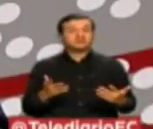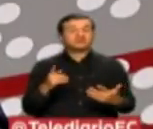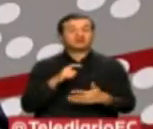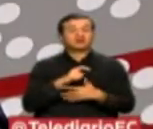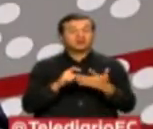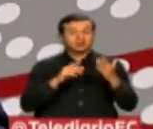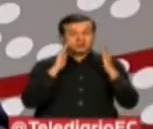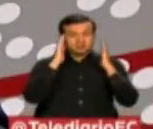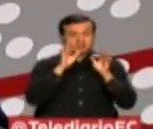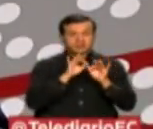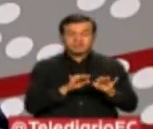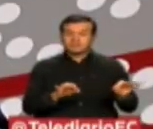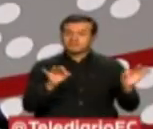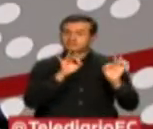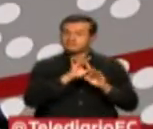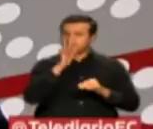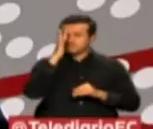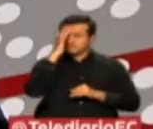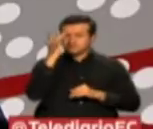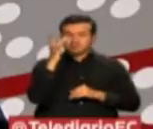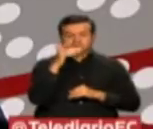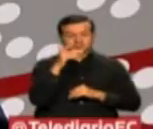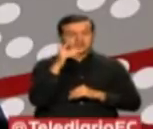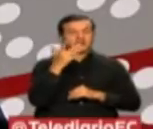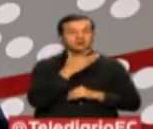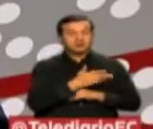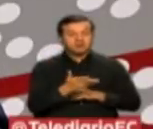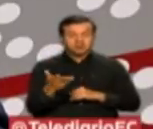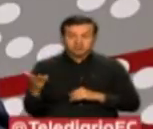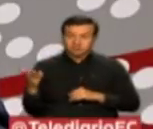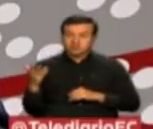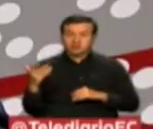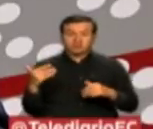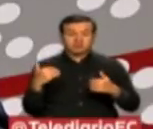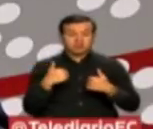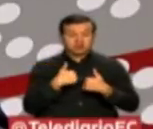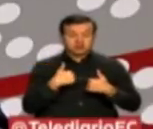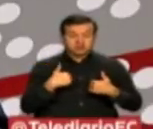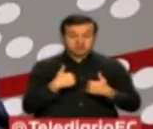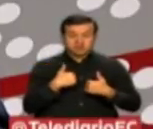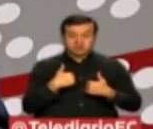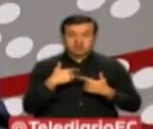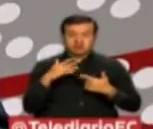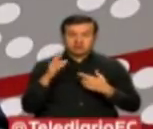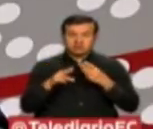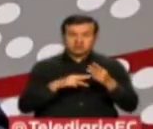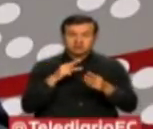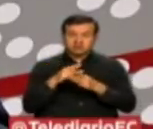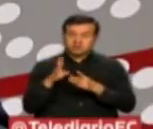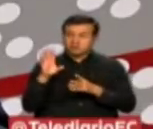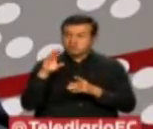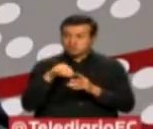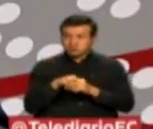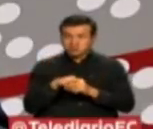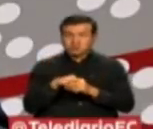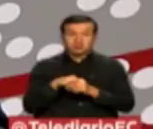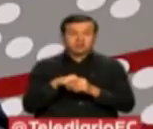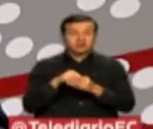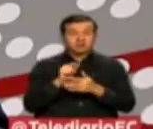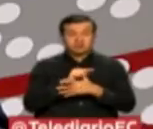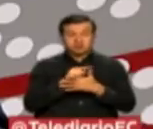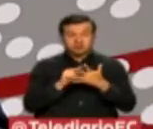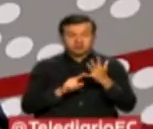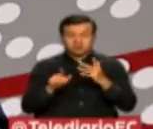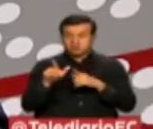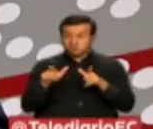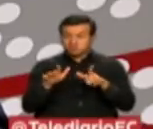una atención especial porque son la reserva de proteína del mundo. La posibilidad cierta de tener